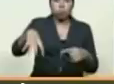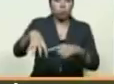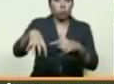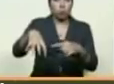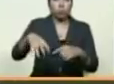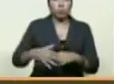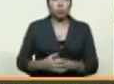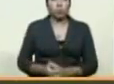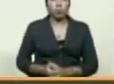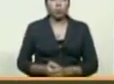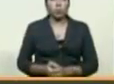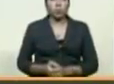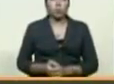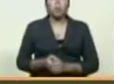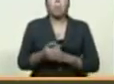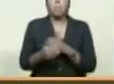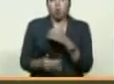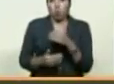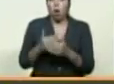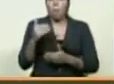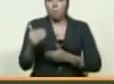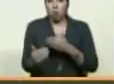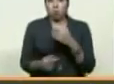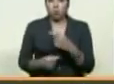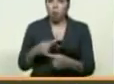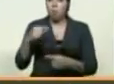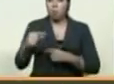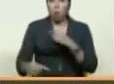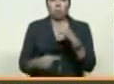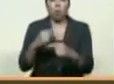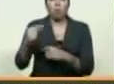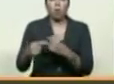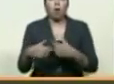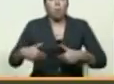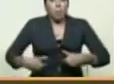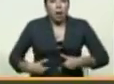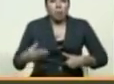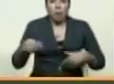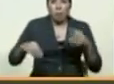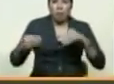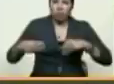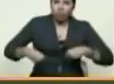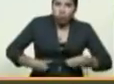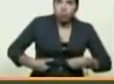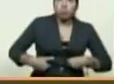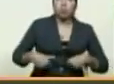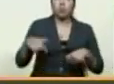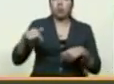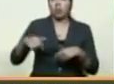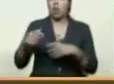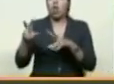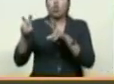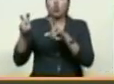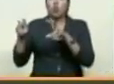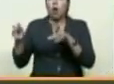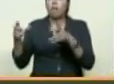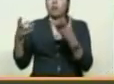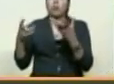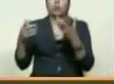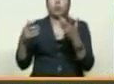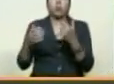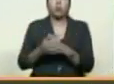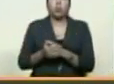que progresivamente iremos imprimiéndole fuerza, con la presencia aquí de los nuevos conceptos que hemos